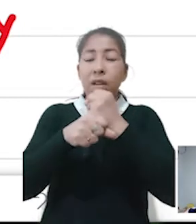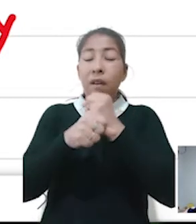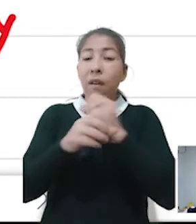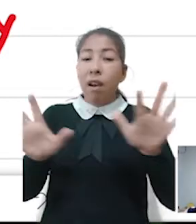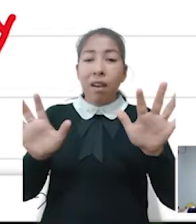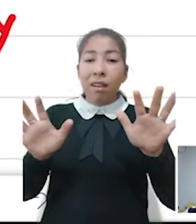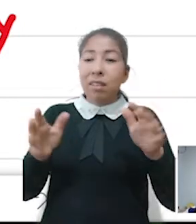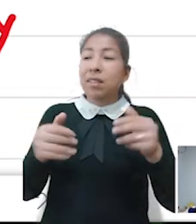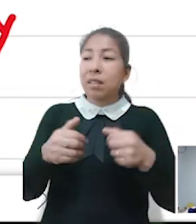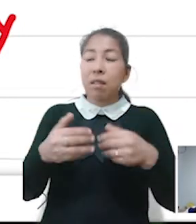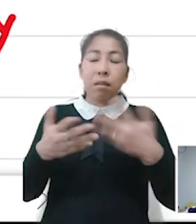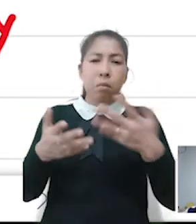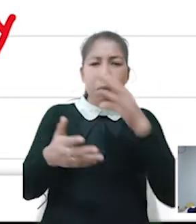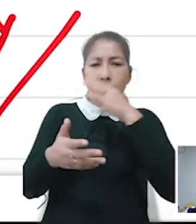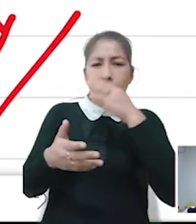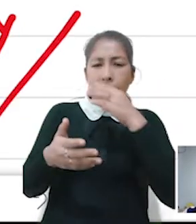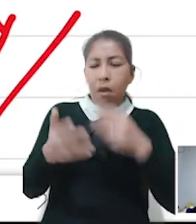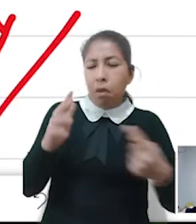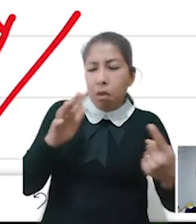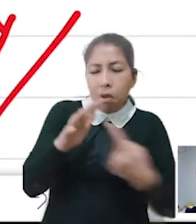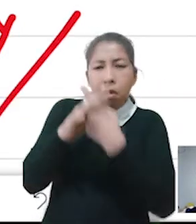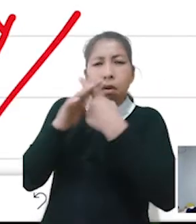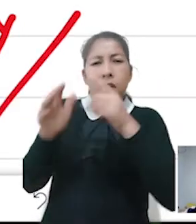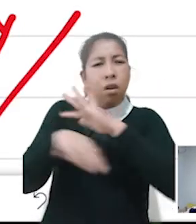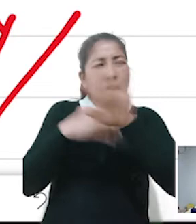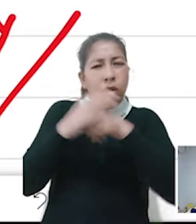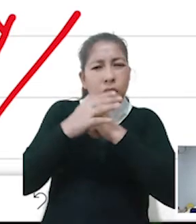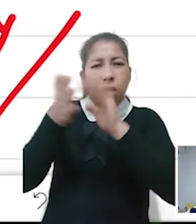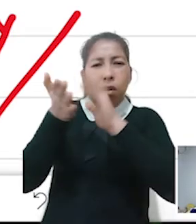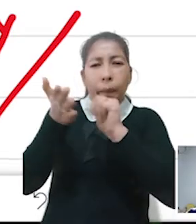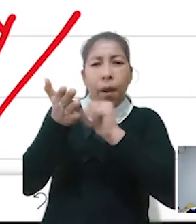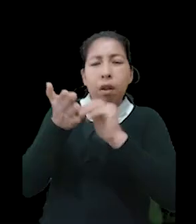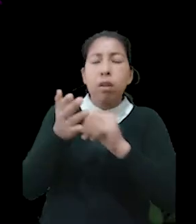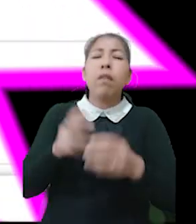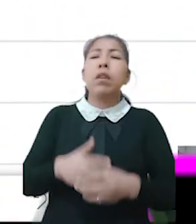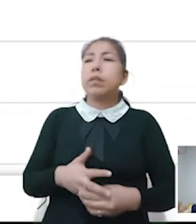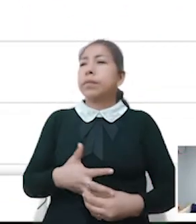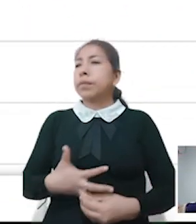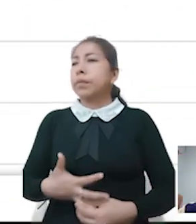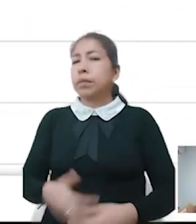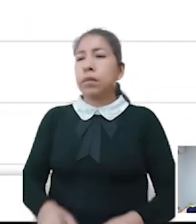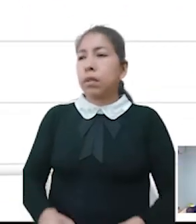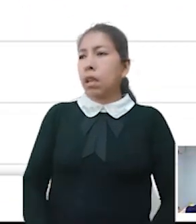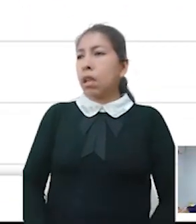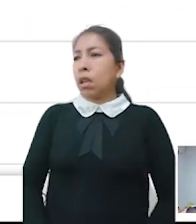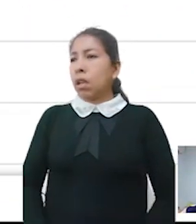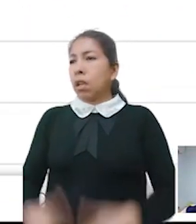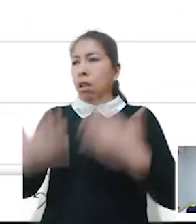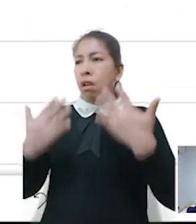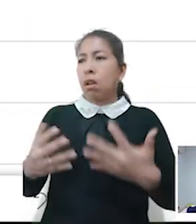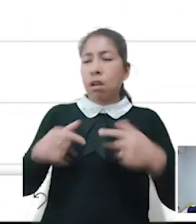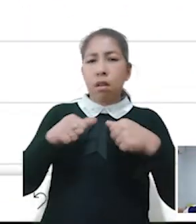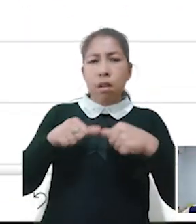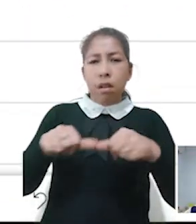triángulo determinando los tres valores que faltaban saber de esta gráfica. Vamos con un segundo ejemplo. En esta